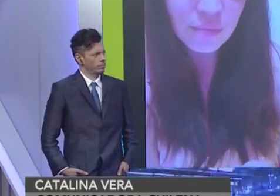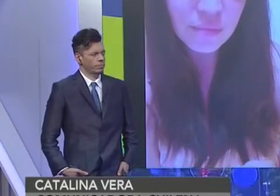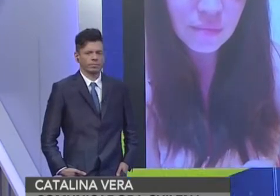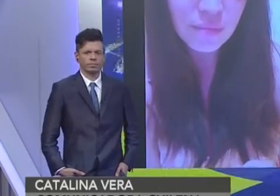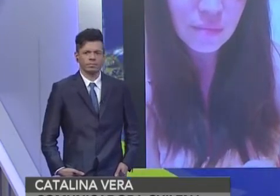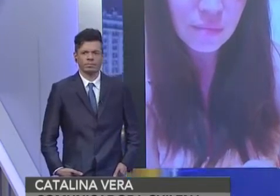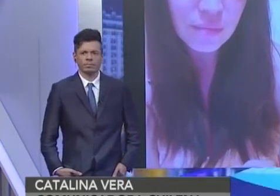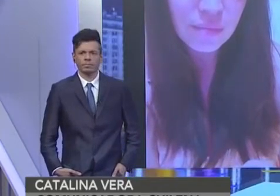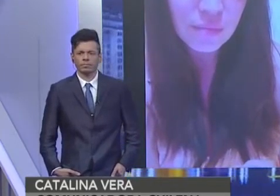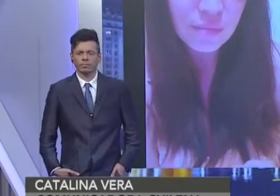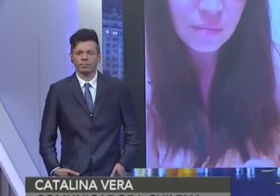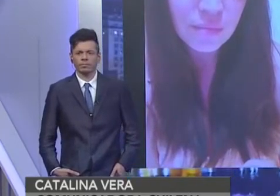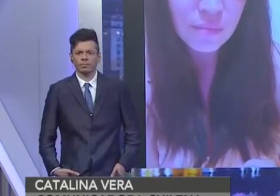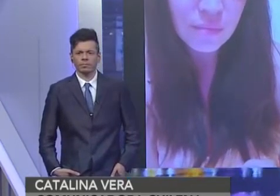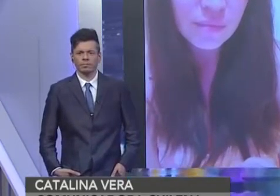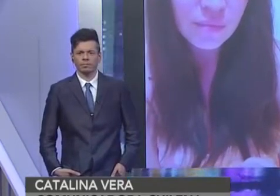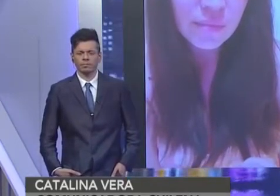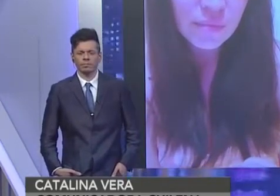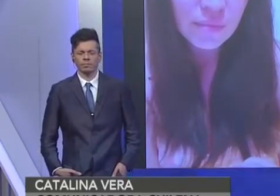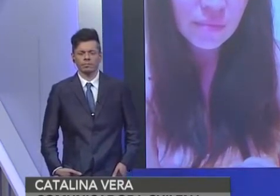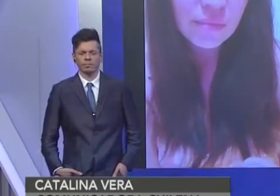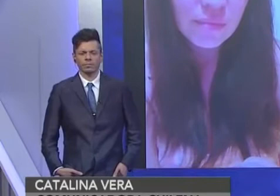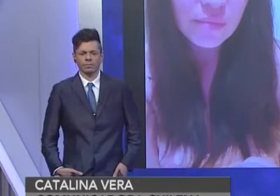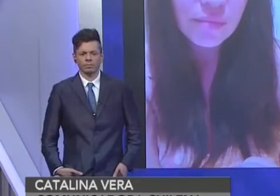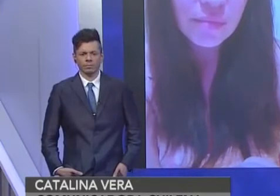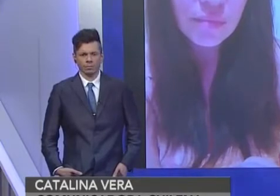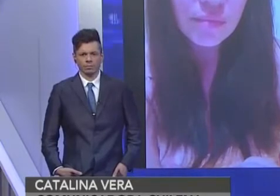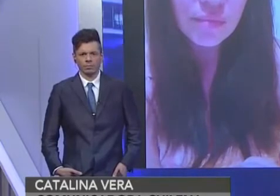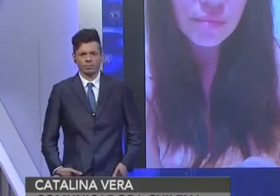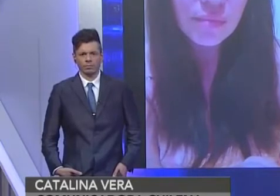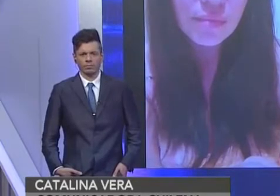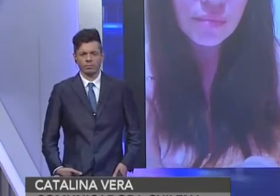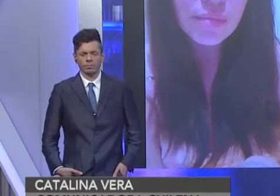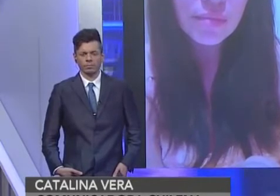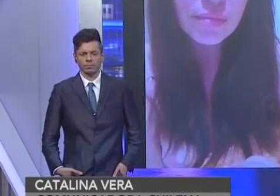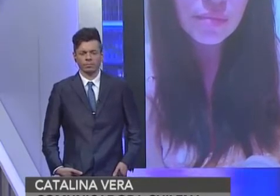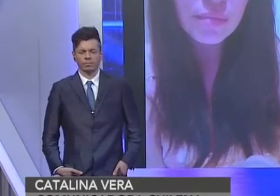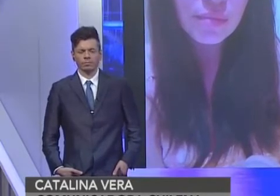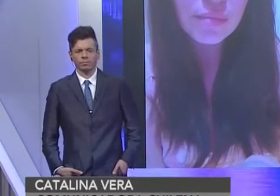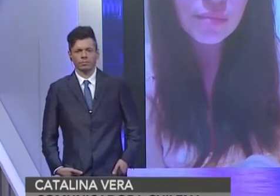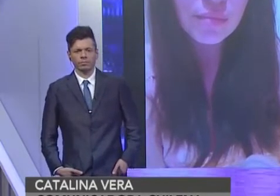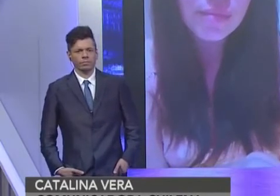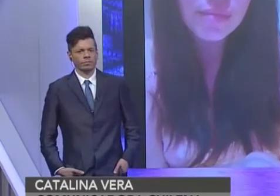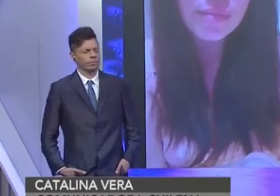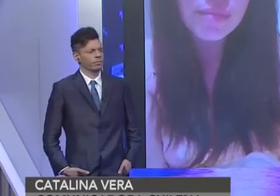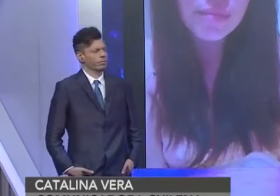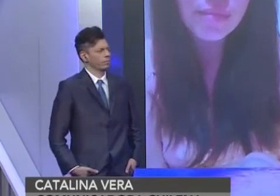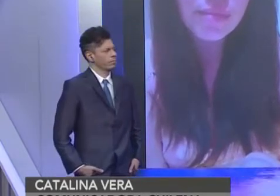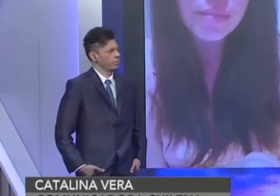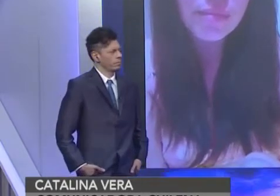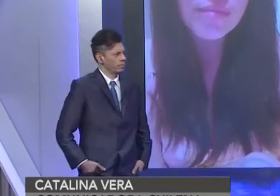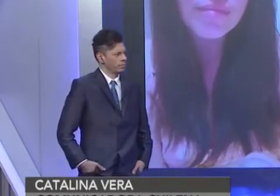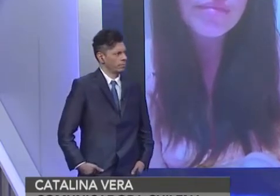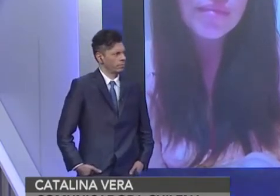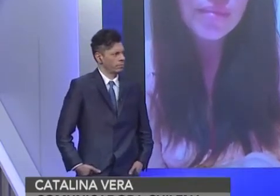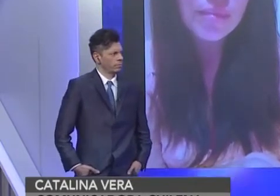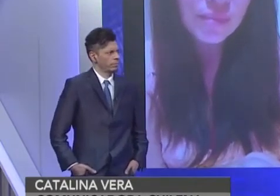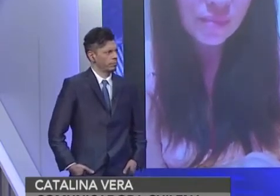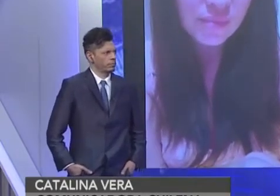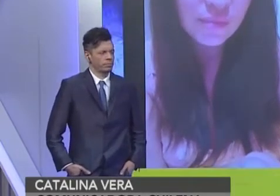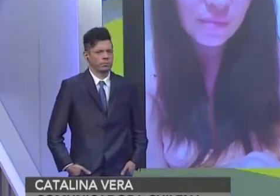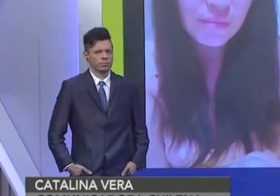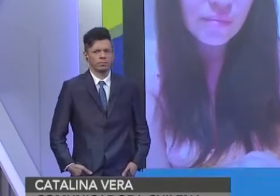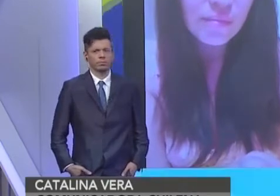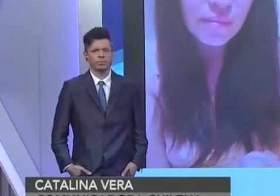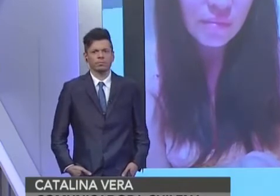que puede efectuar un plan de vacunación realmente efectivo, ¿por qué no empiezan a vacunar a estos chicos que hacen las